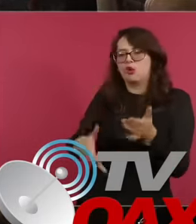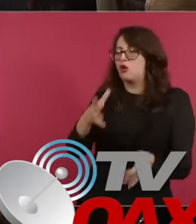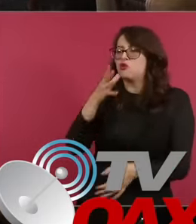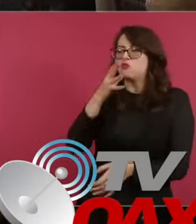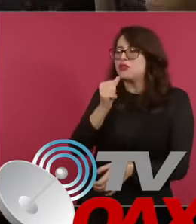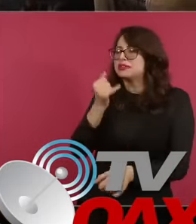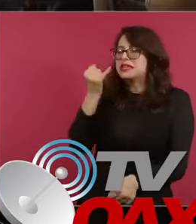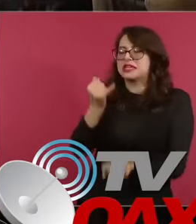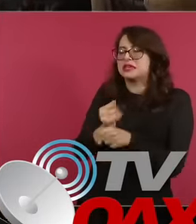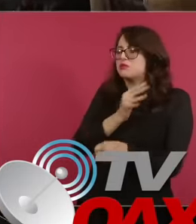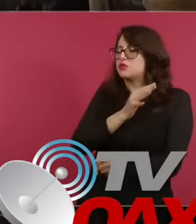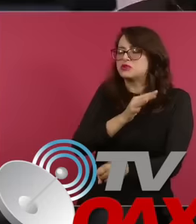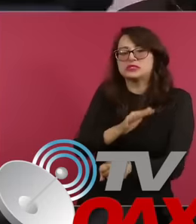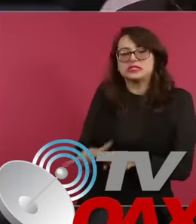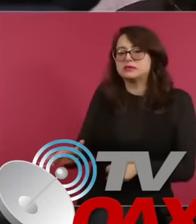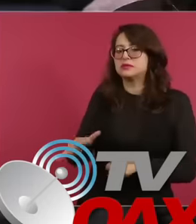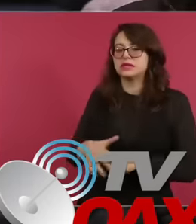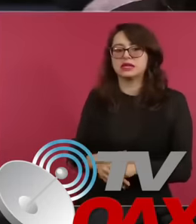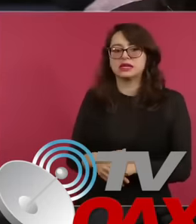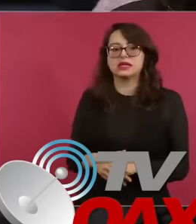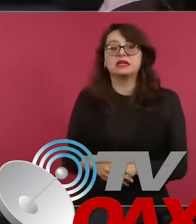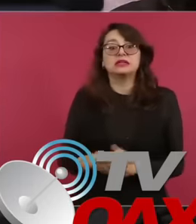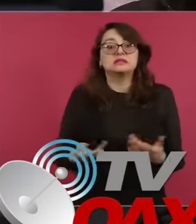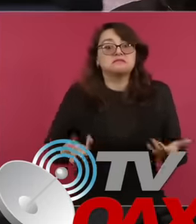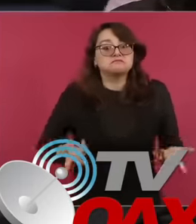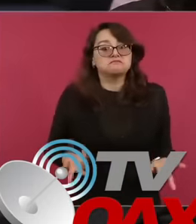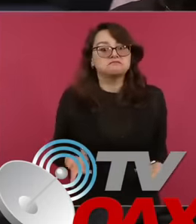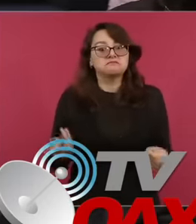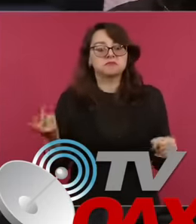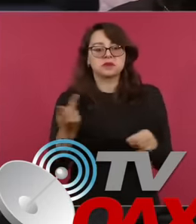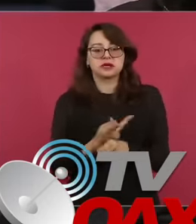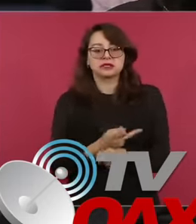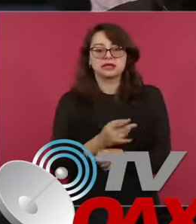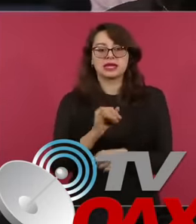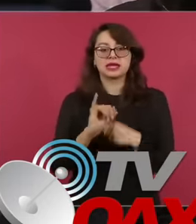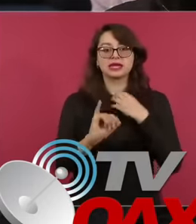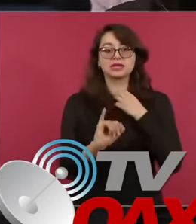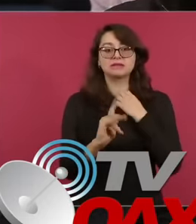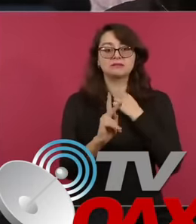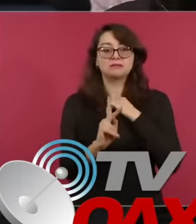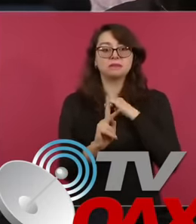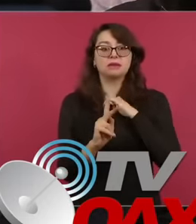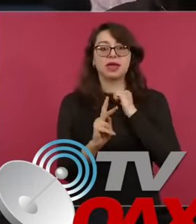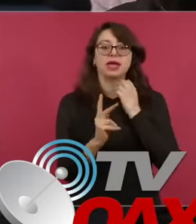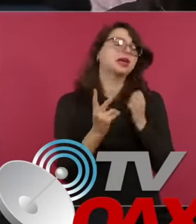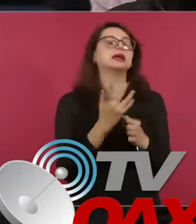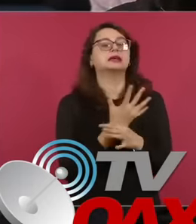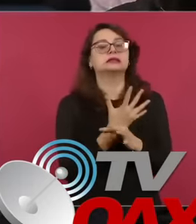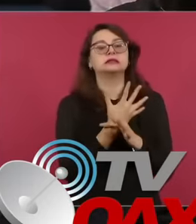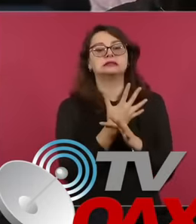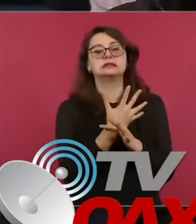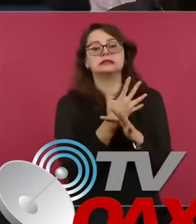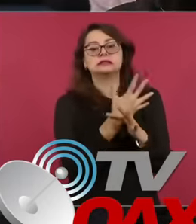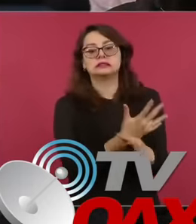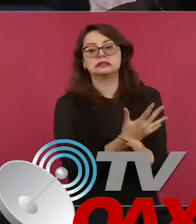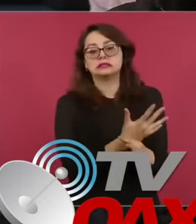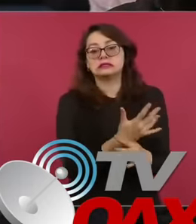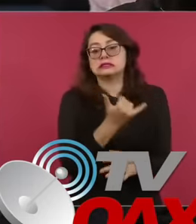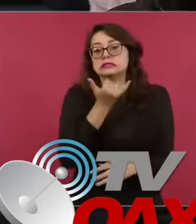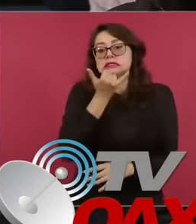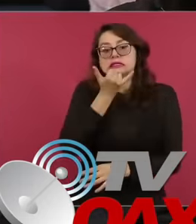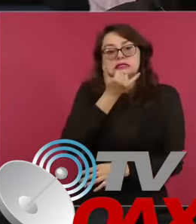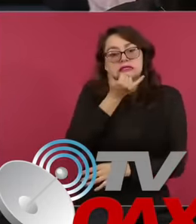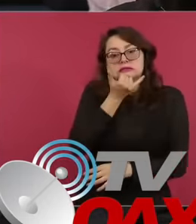presidente, en caso de que la IP diga no es rentable económicamente en